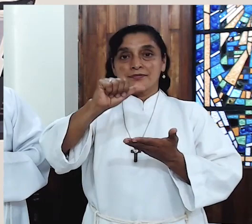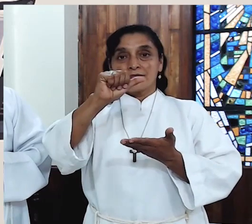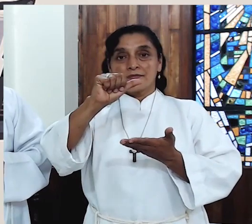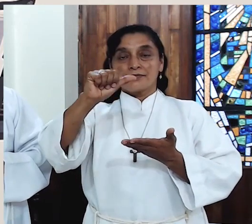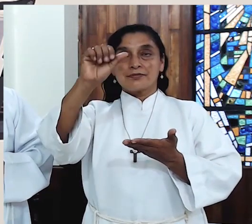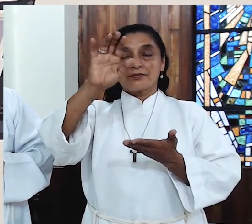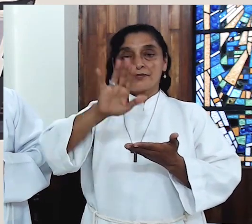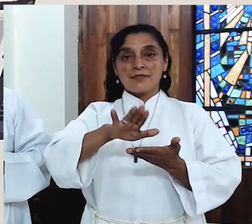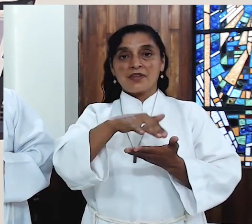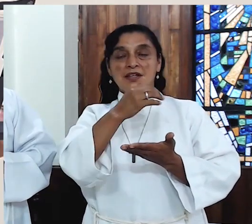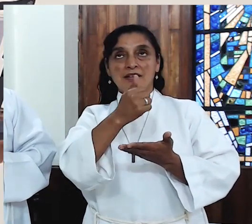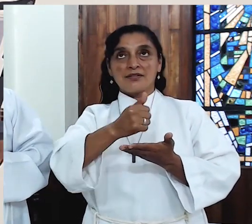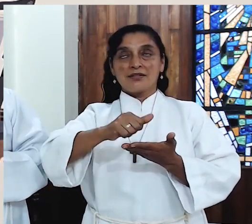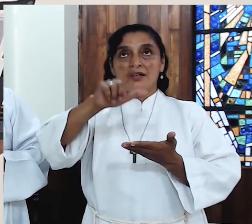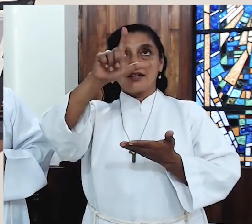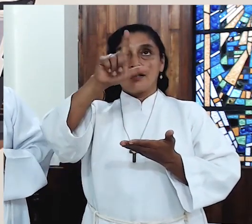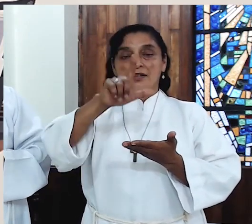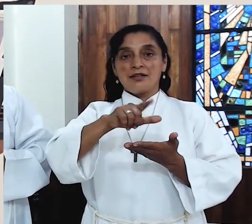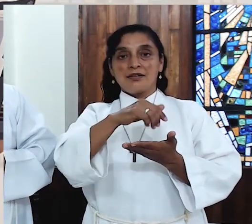aleluya,